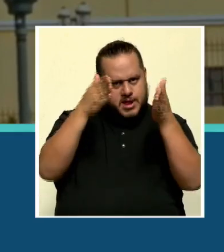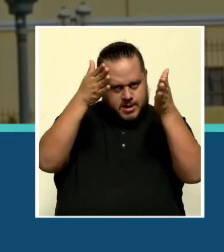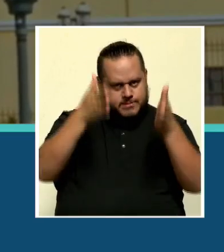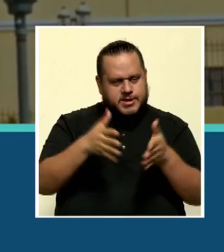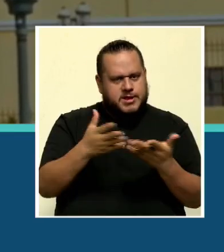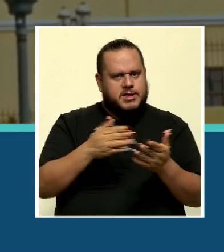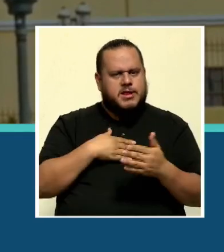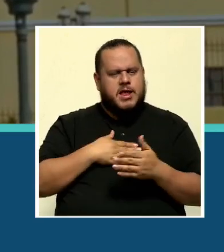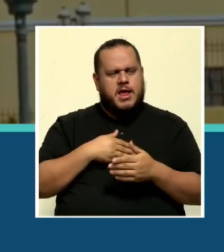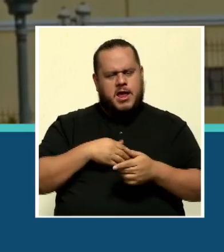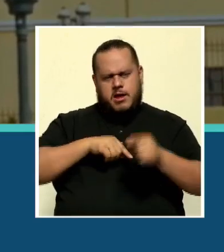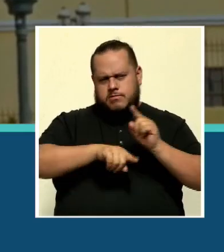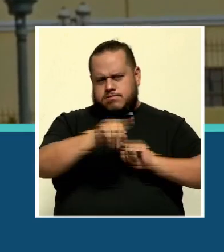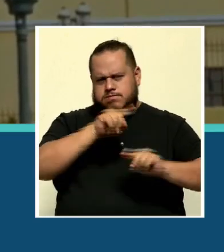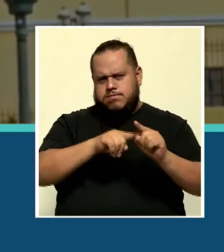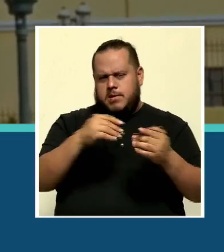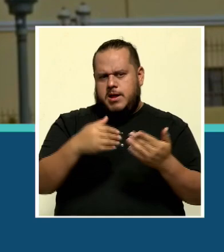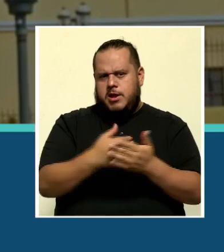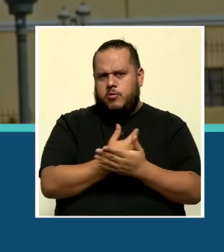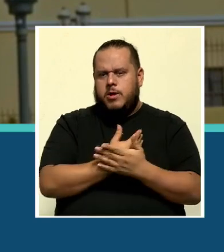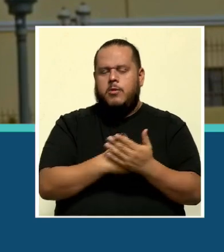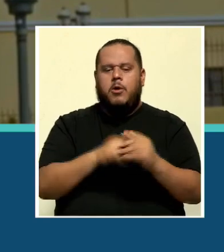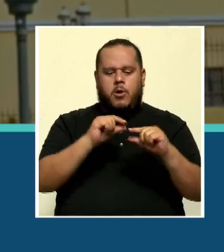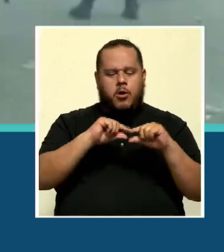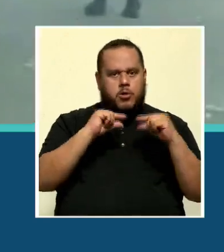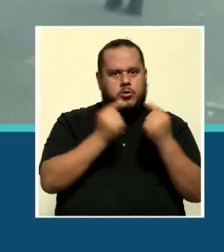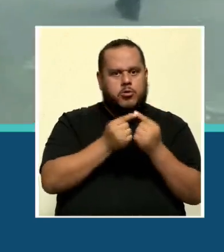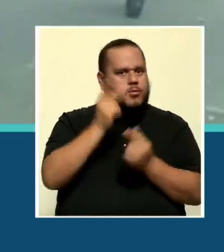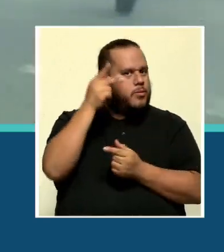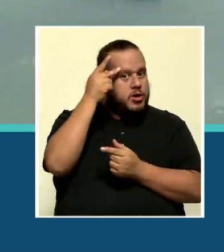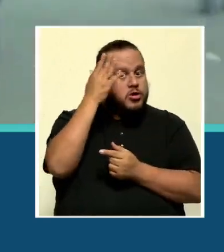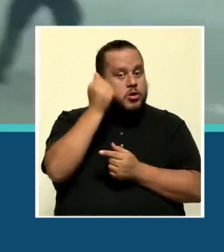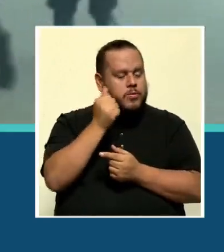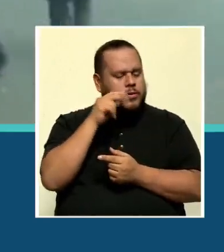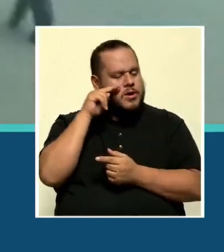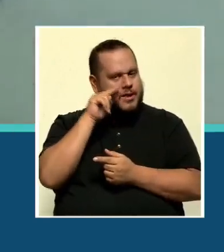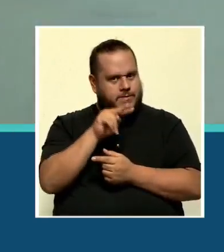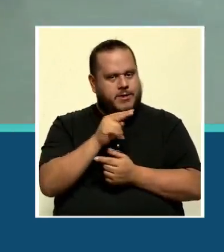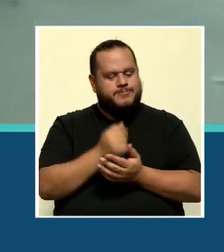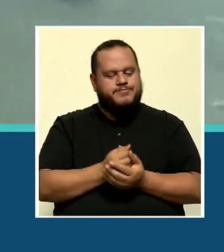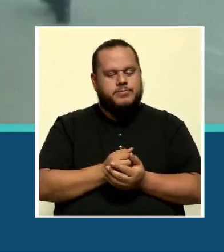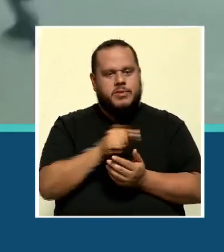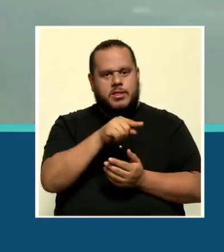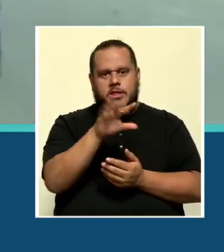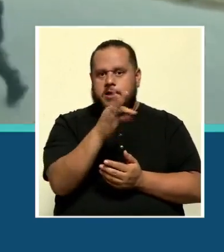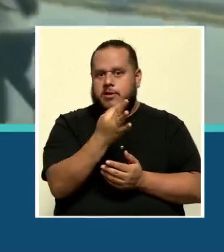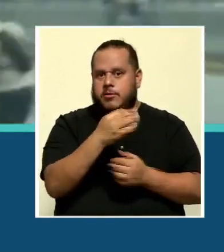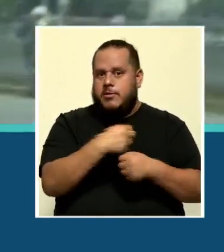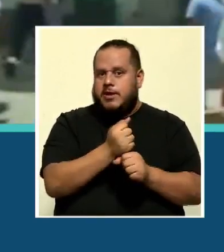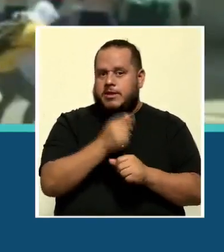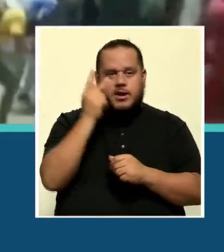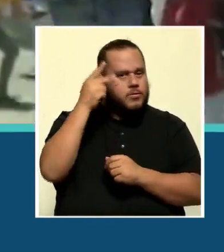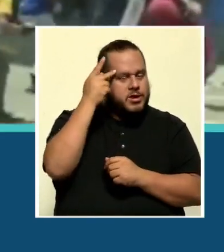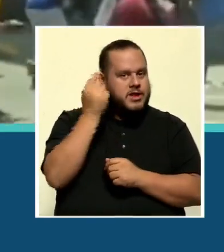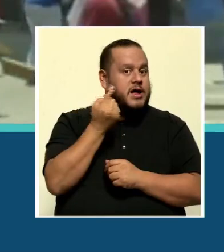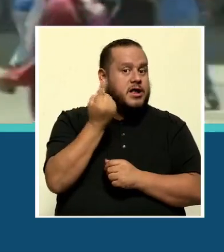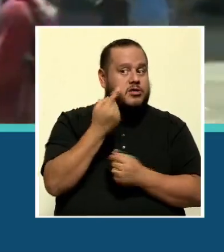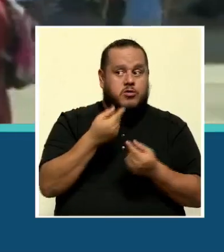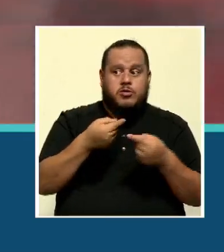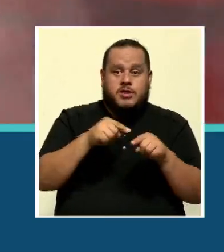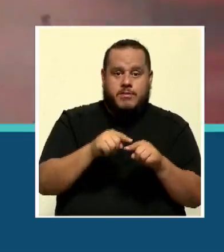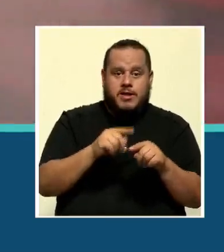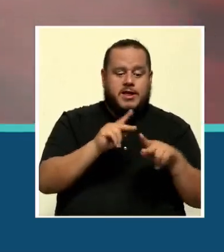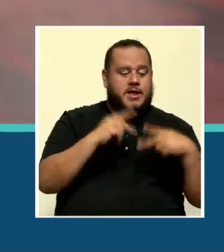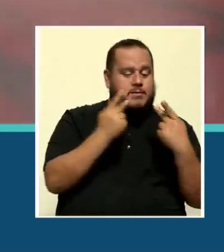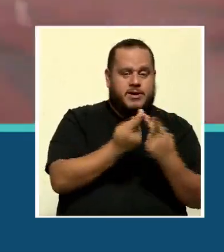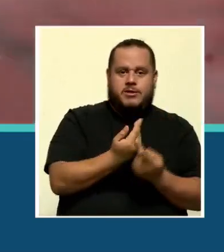fuerte crítica a la nueva agrupación política, pues dejaron entrever que esa forma de hacer política solo se da de partidos